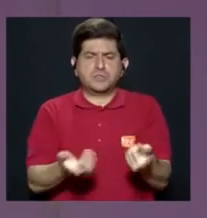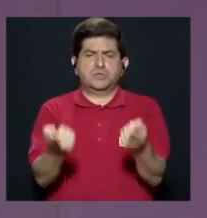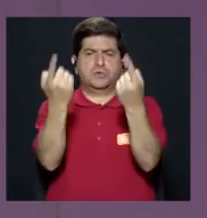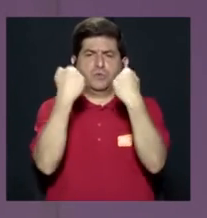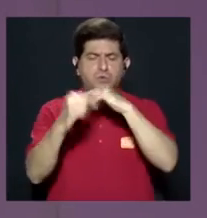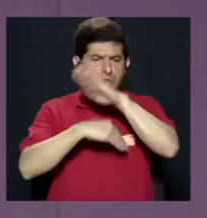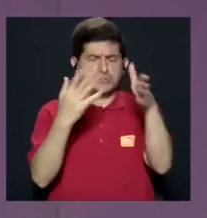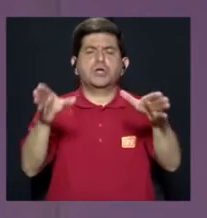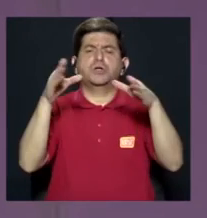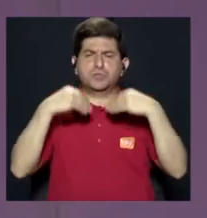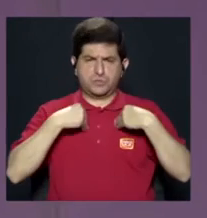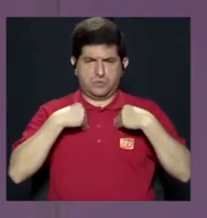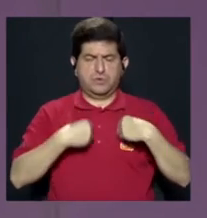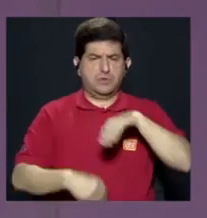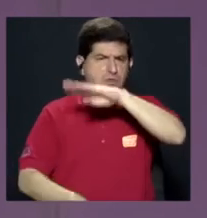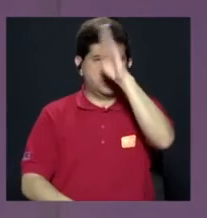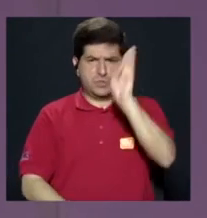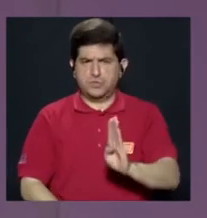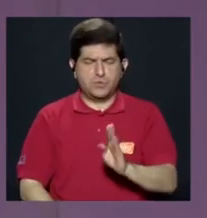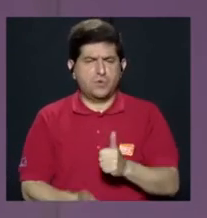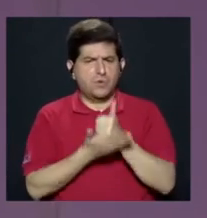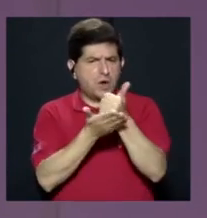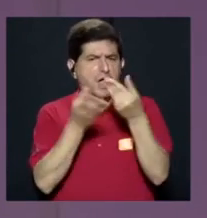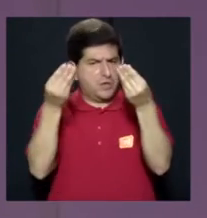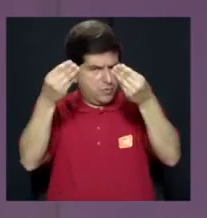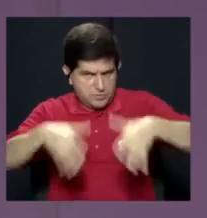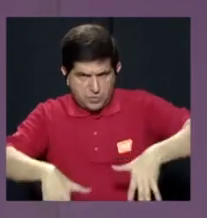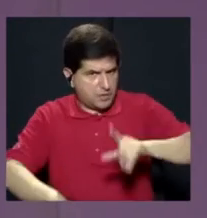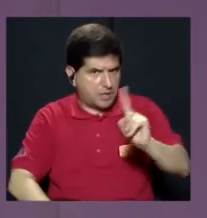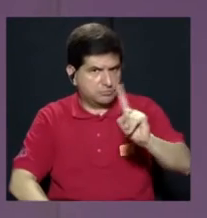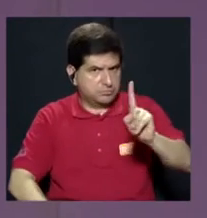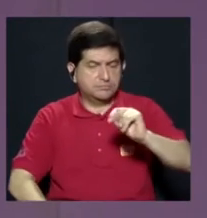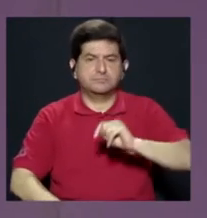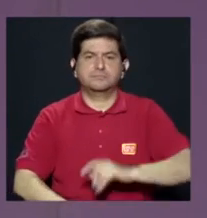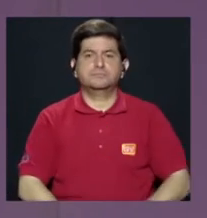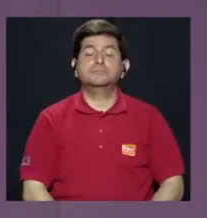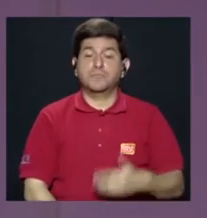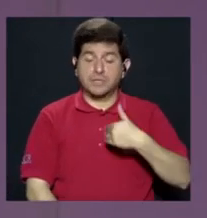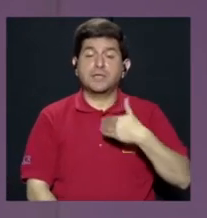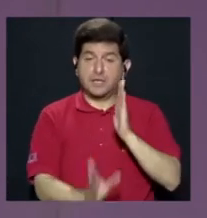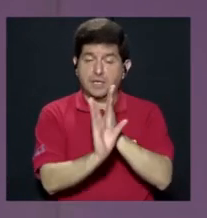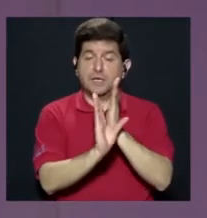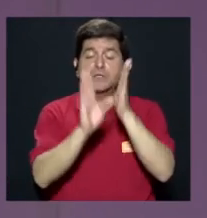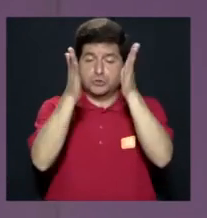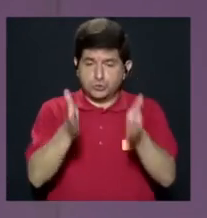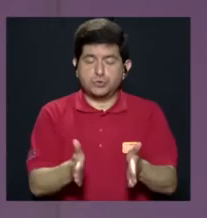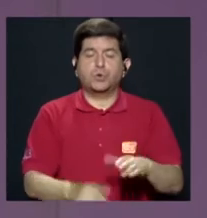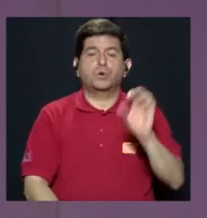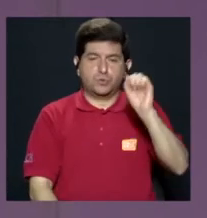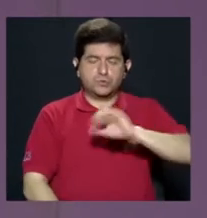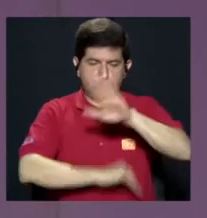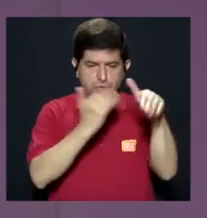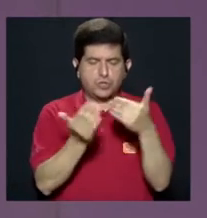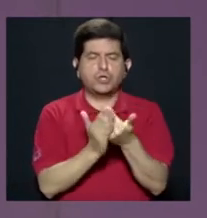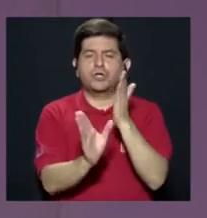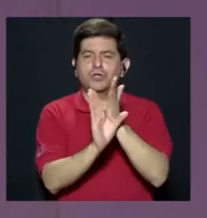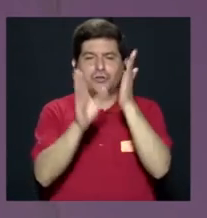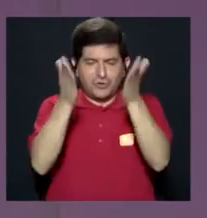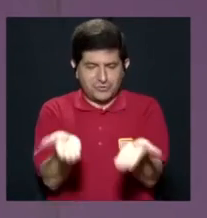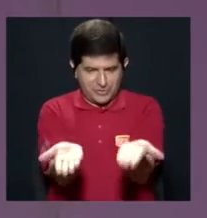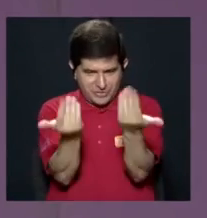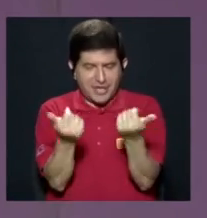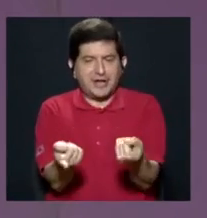todas las tomamos. Nunca las ayudas son de más, ¿verdad? Entonces, sí, tenemos un psicólogo, recibimos todos los psicólogos que quieran